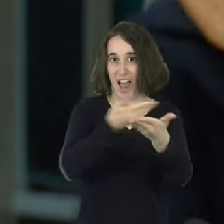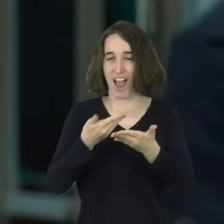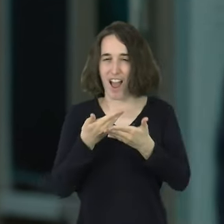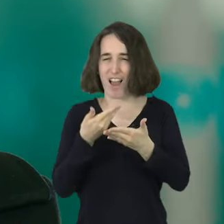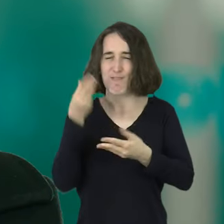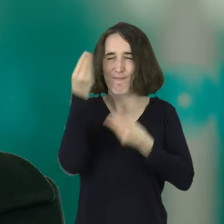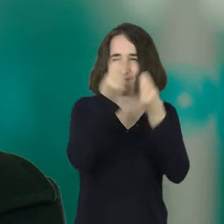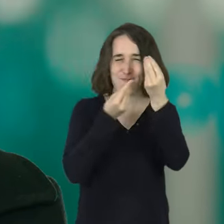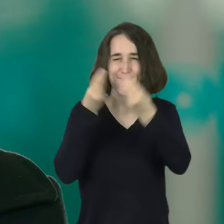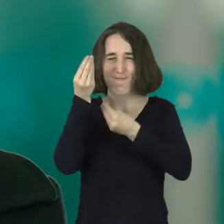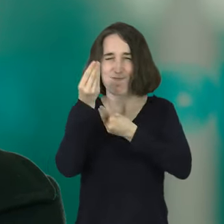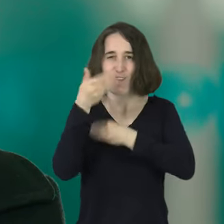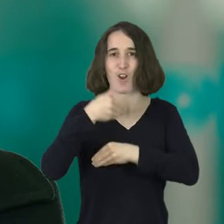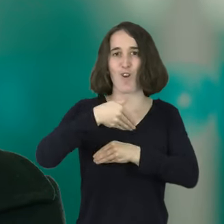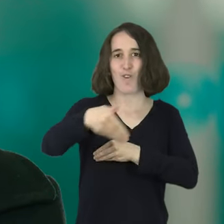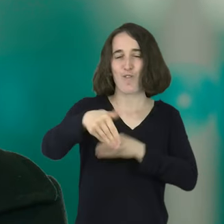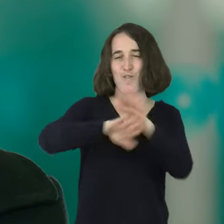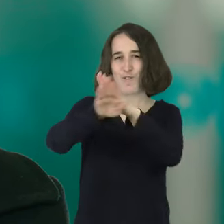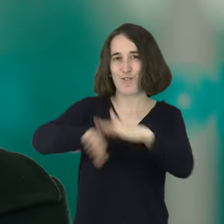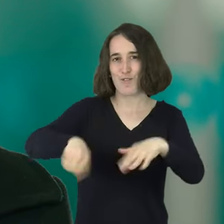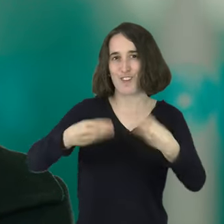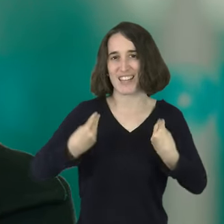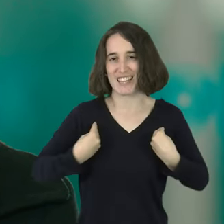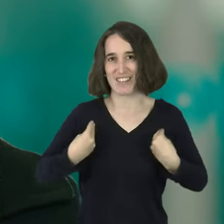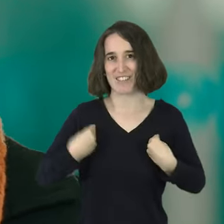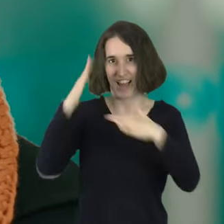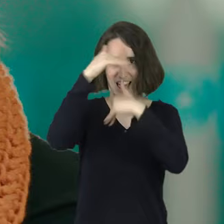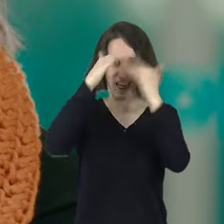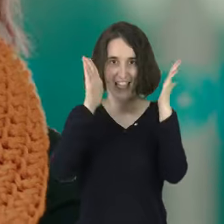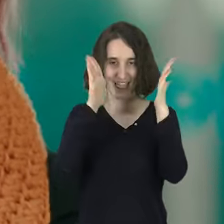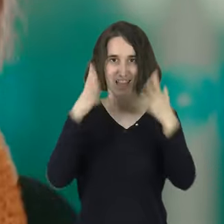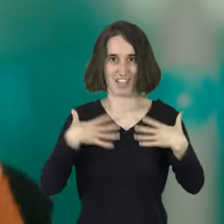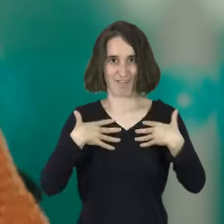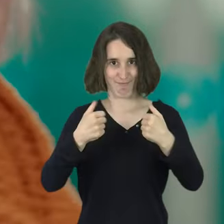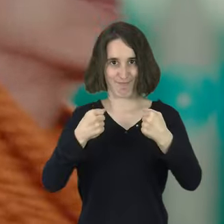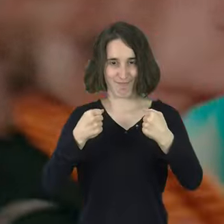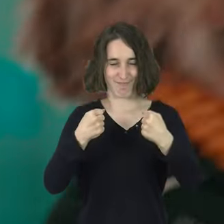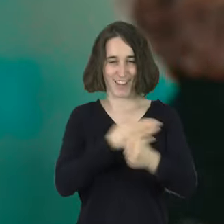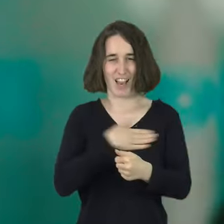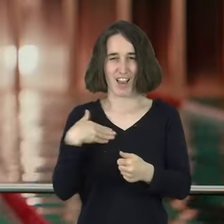decidir sobre la atención sanitaria que realmente quiero para el final de mi vida.